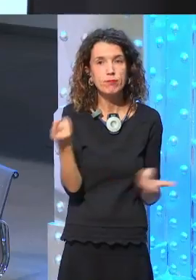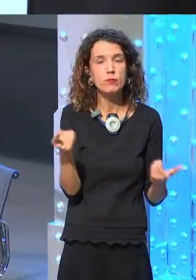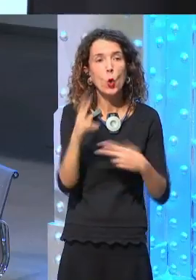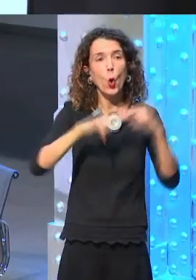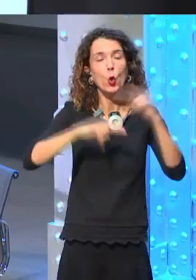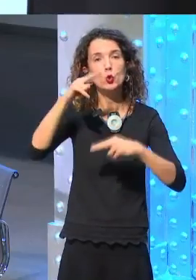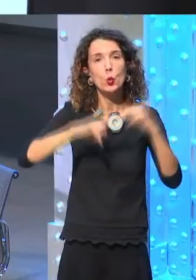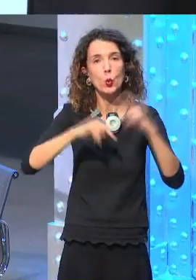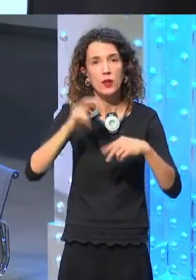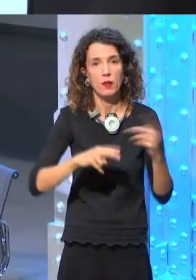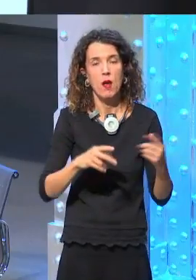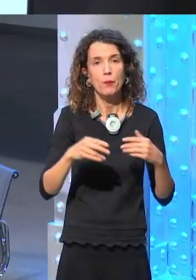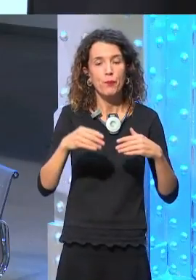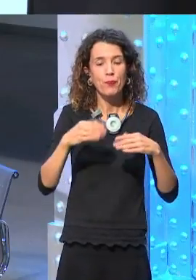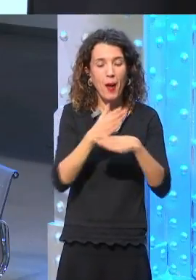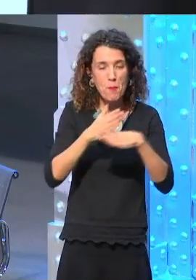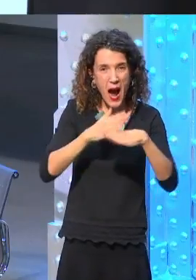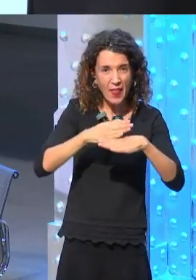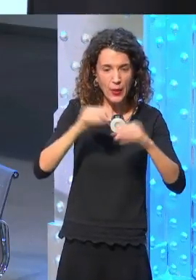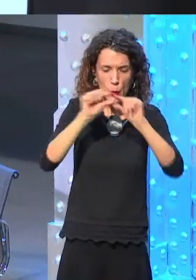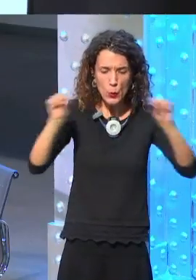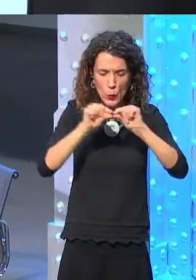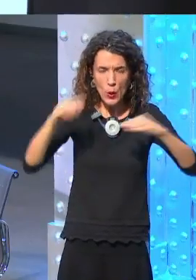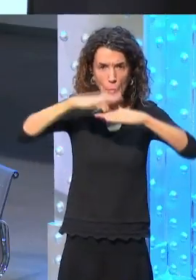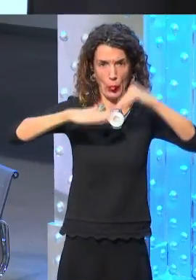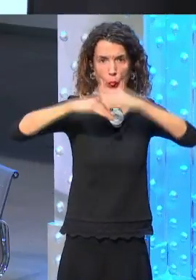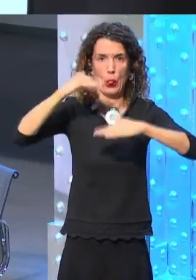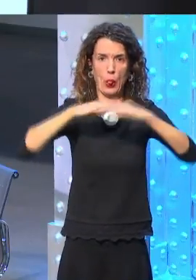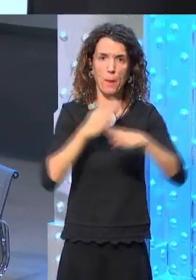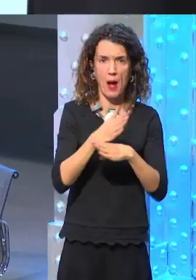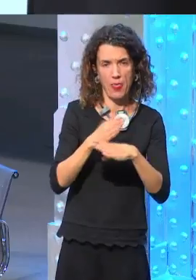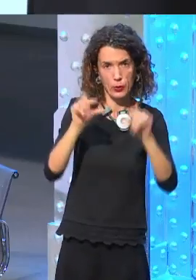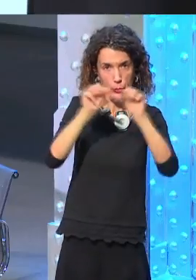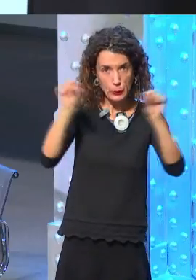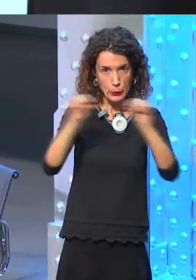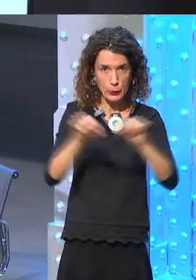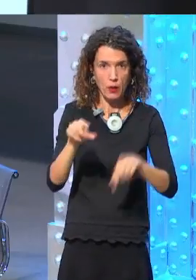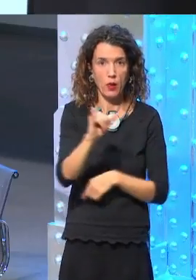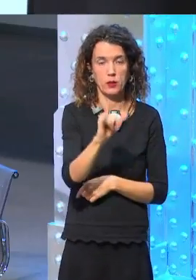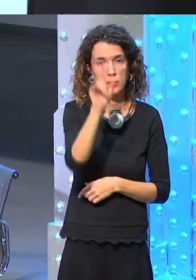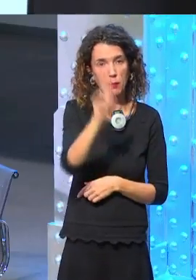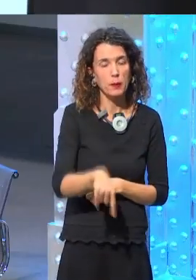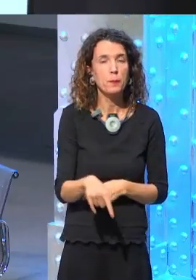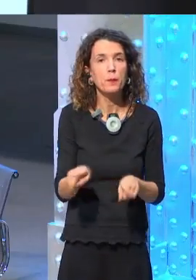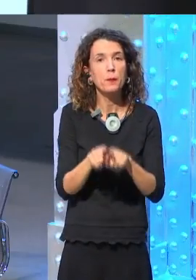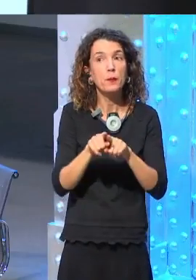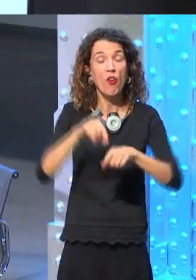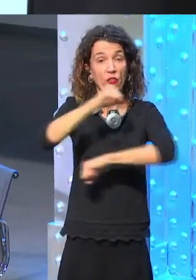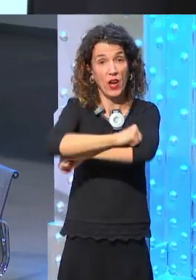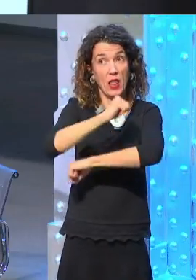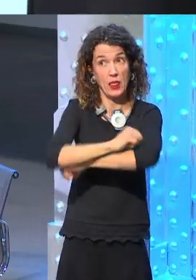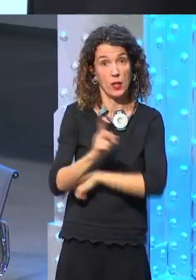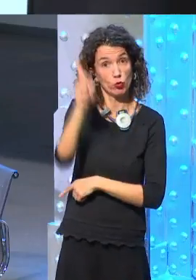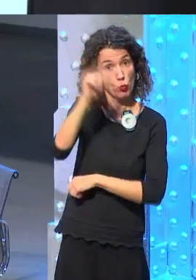Está construida por láminas de madera muy finas y tenemos una ventana en la